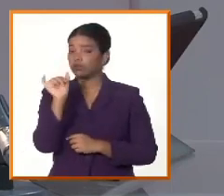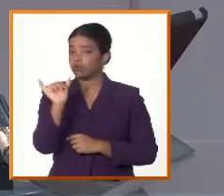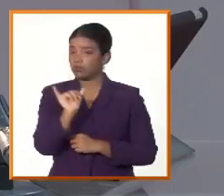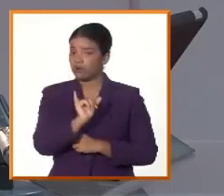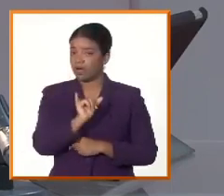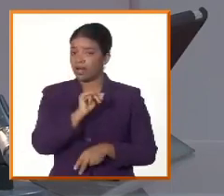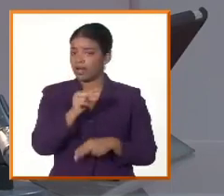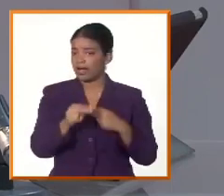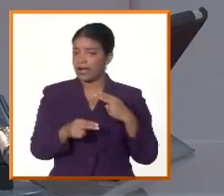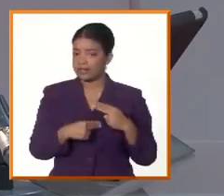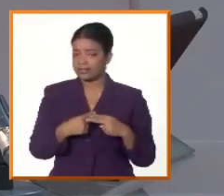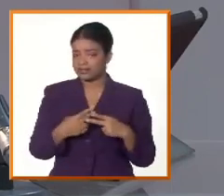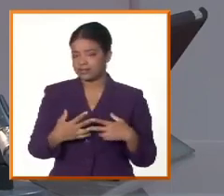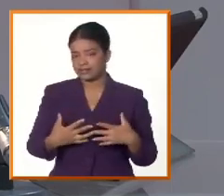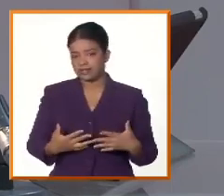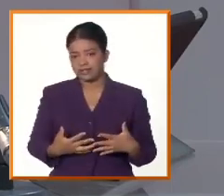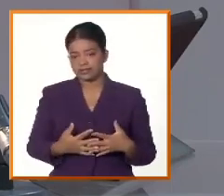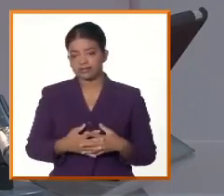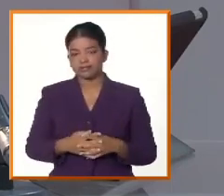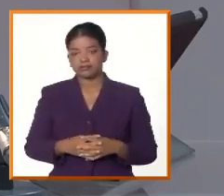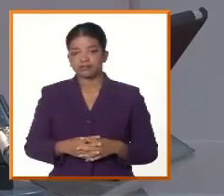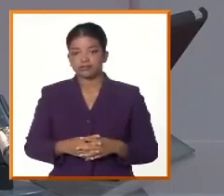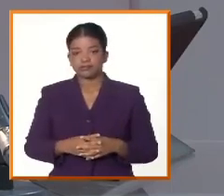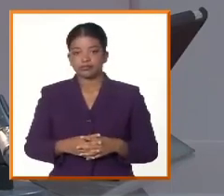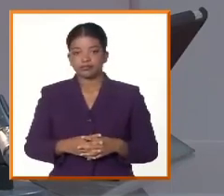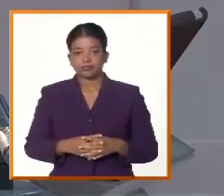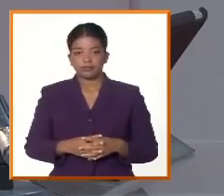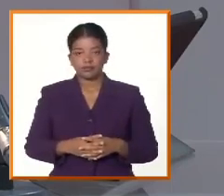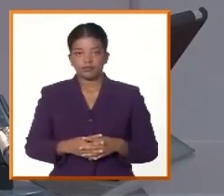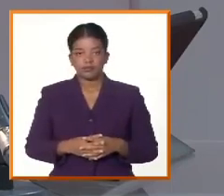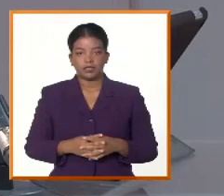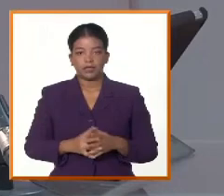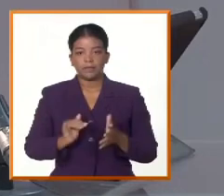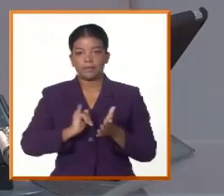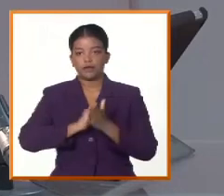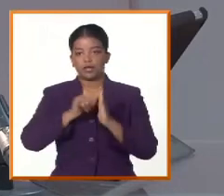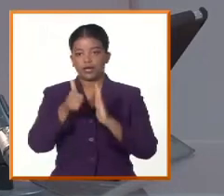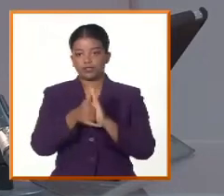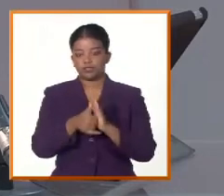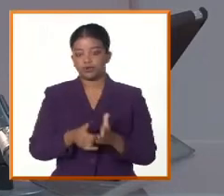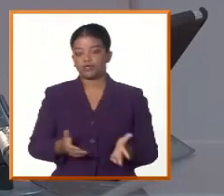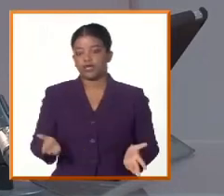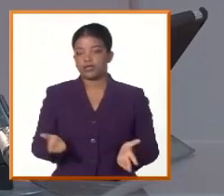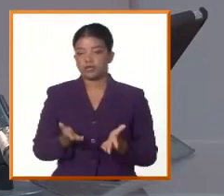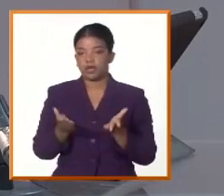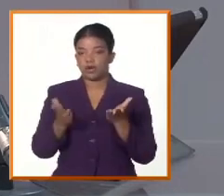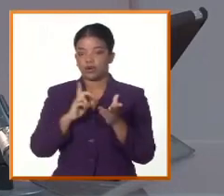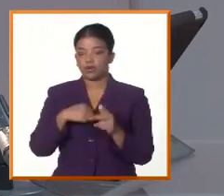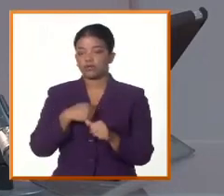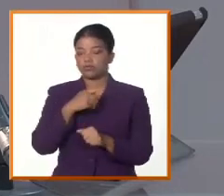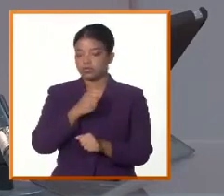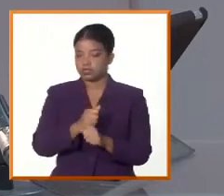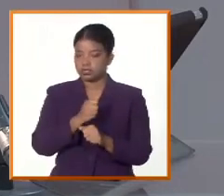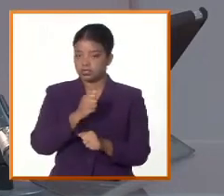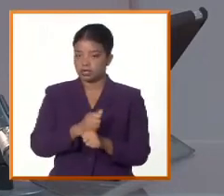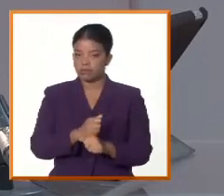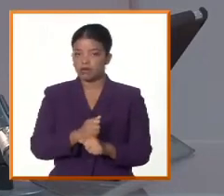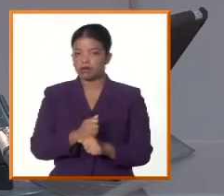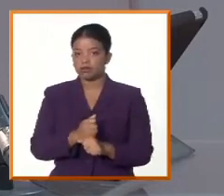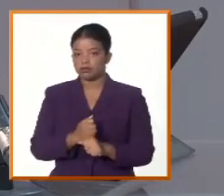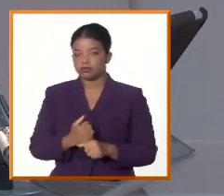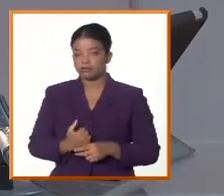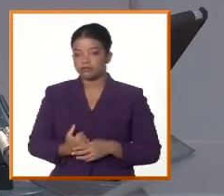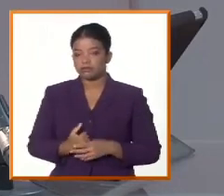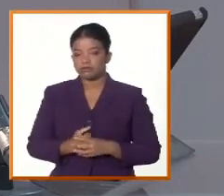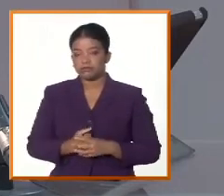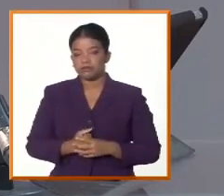potencial debe proyectos que ya están desarrollos que tienen función trabaja en la implementación de estos trabajos que se hicieron en su momento